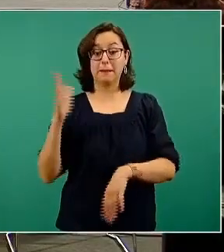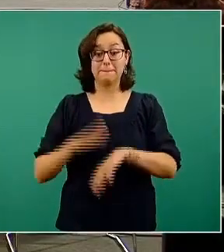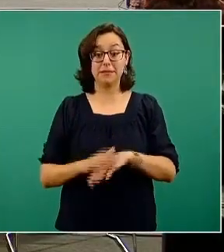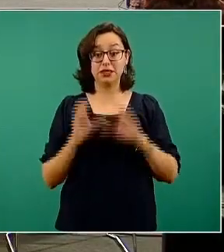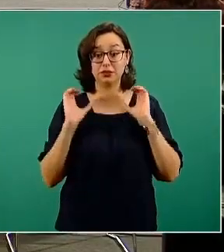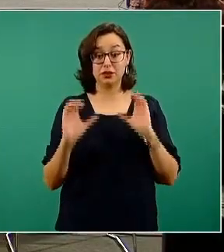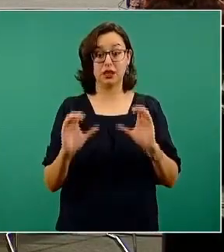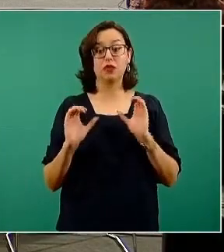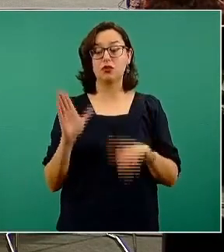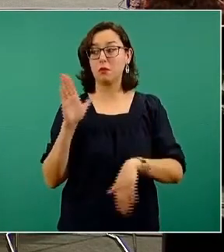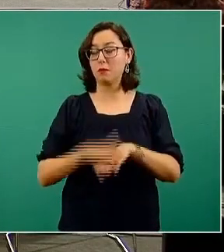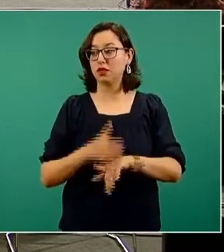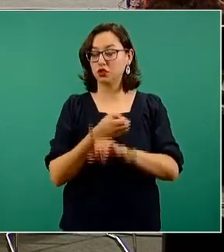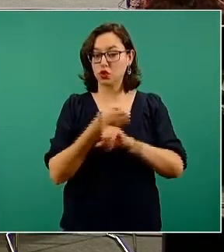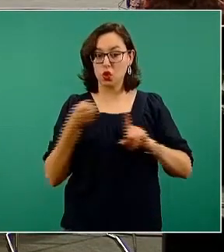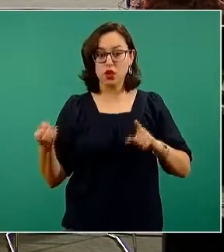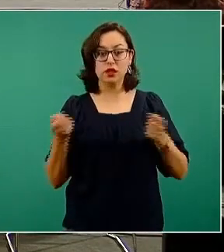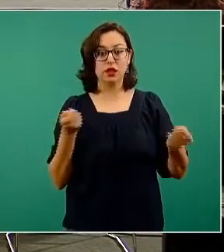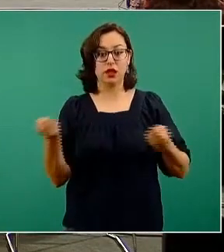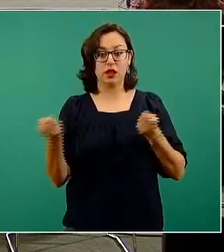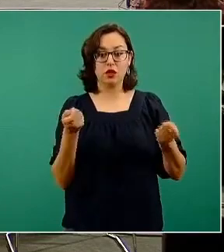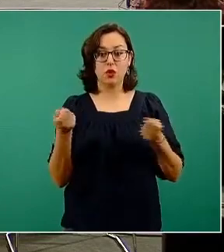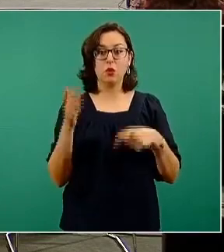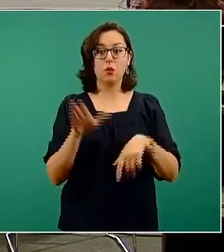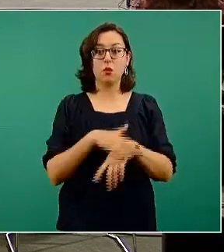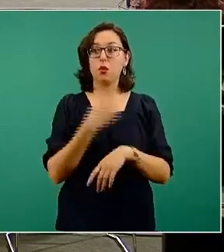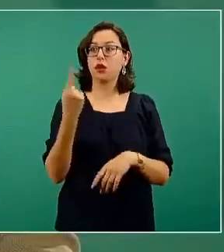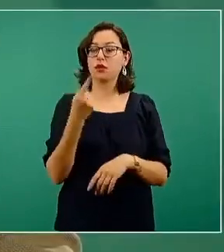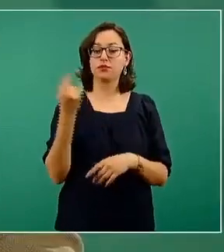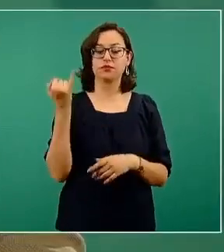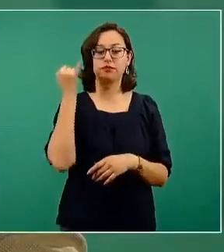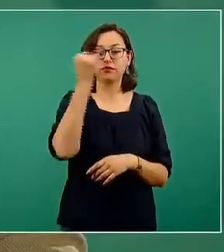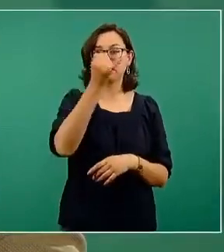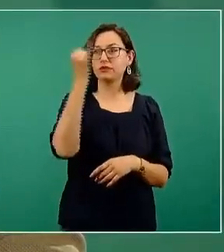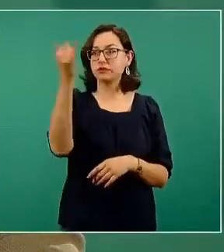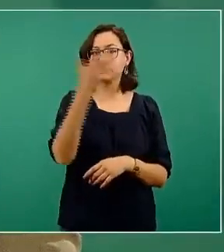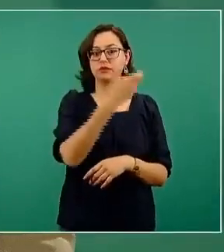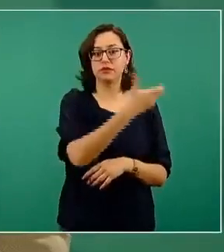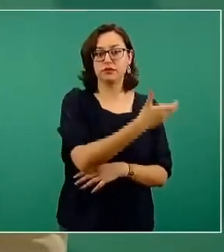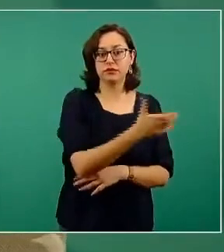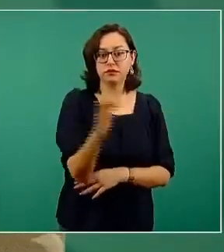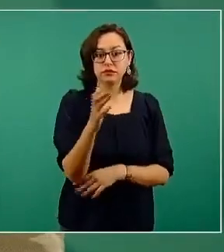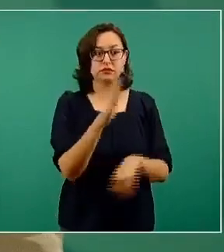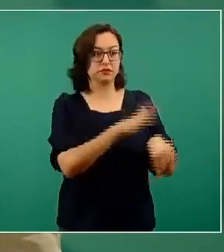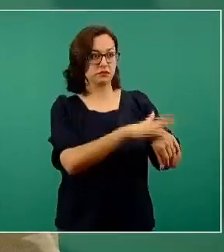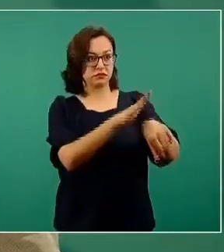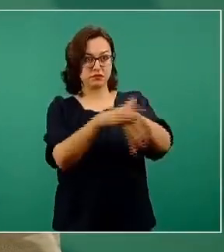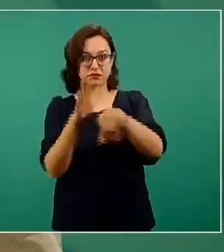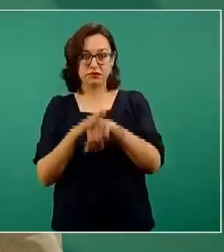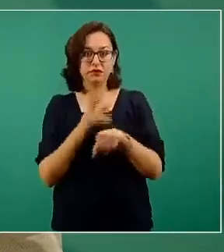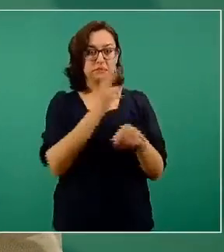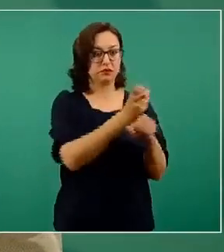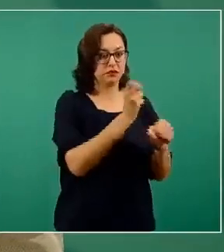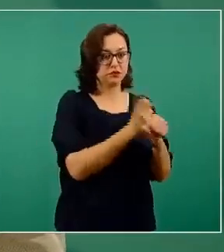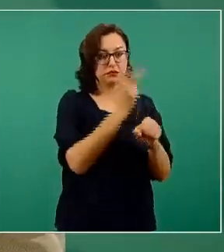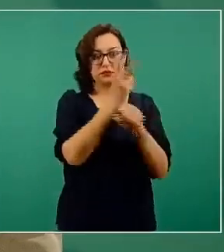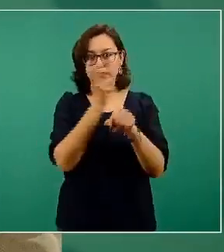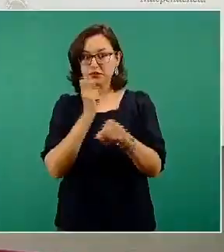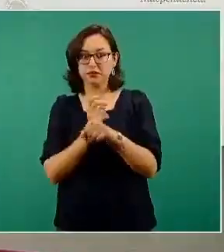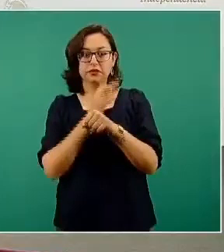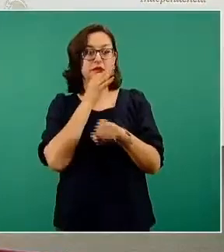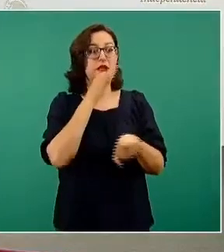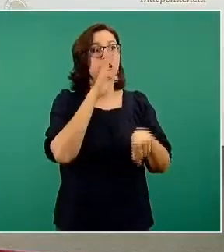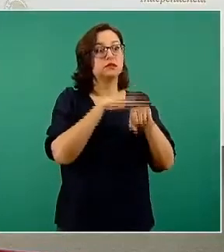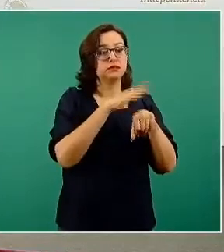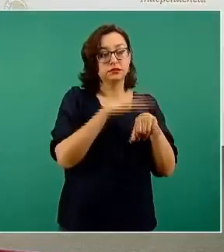teníamos, estrategias, o sea, cómo le hace para convocar a la gente, para avisarle a las personas que va a estar